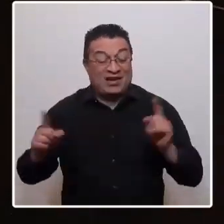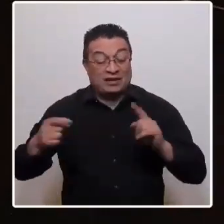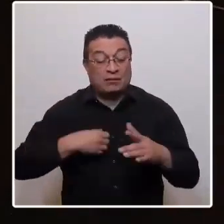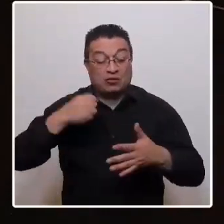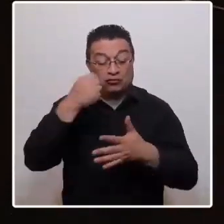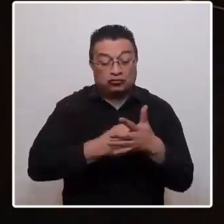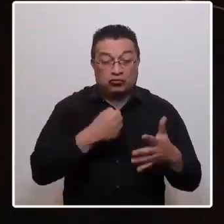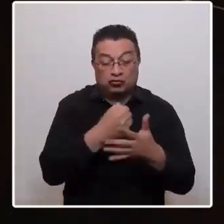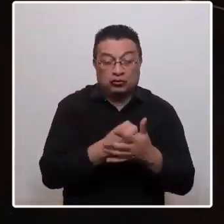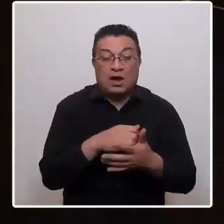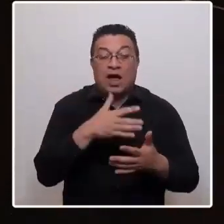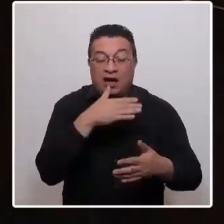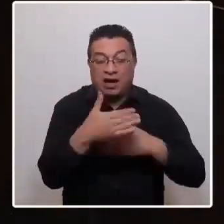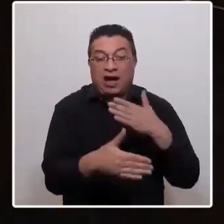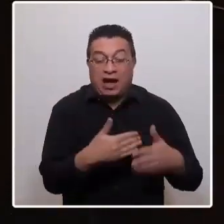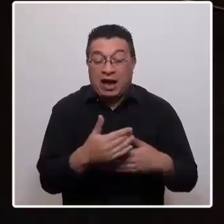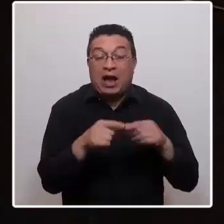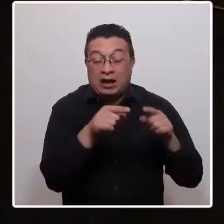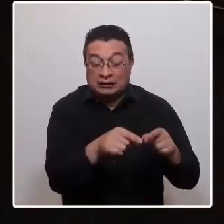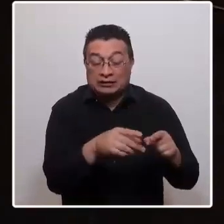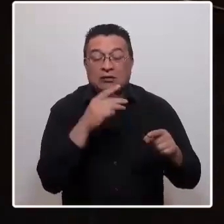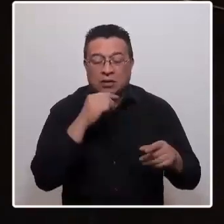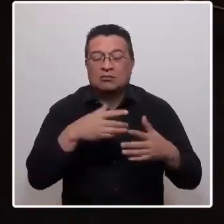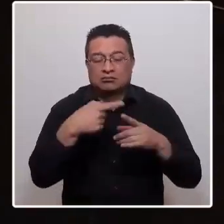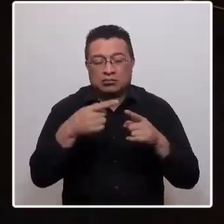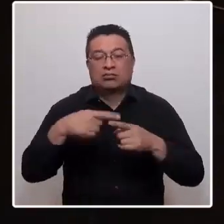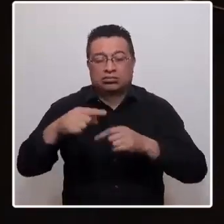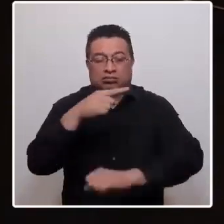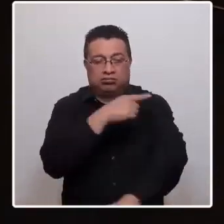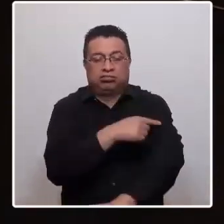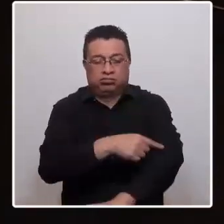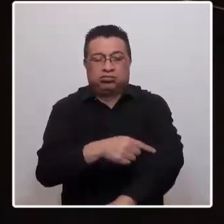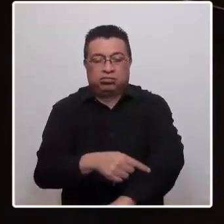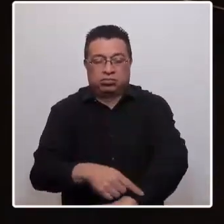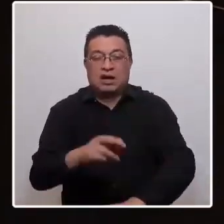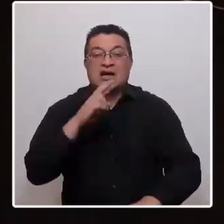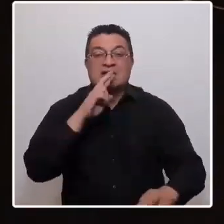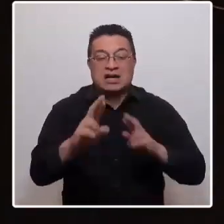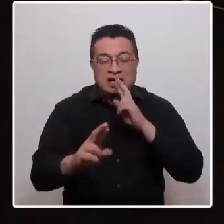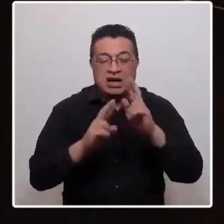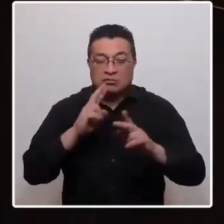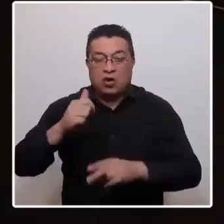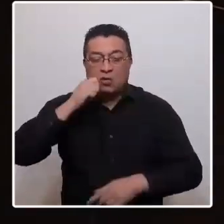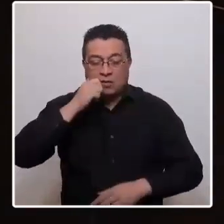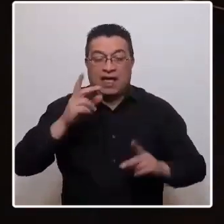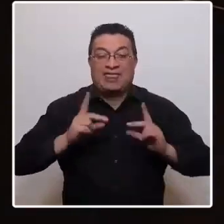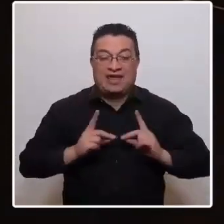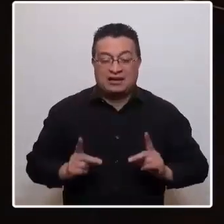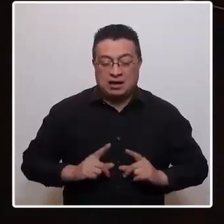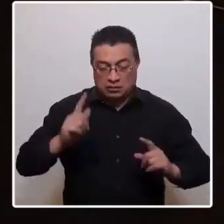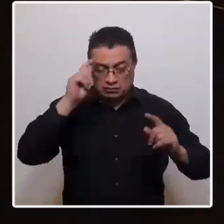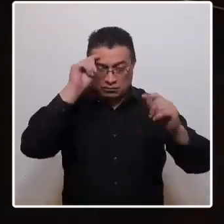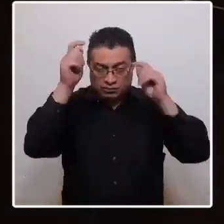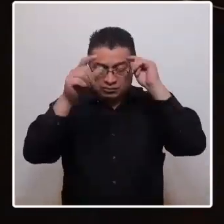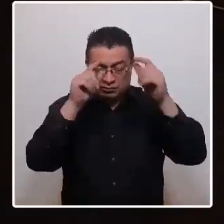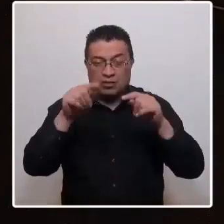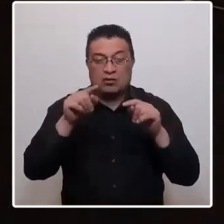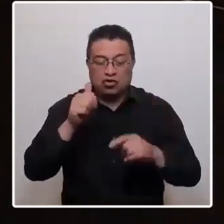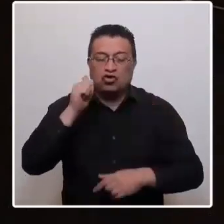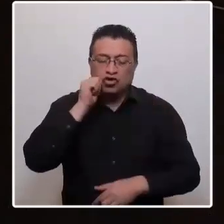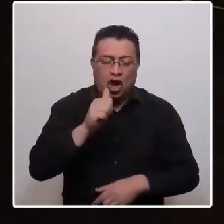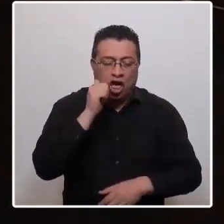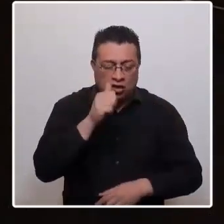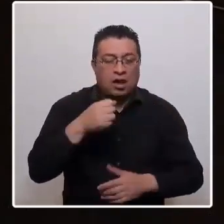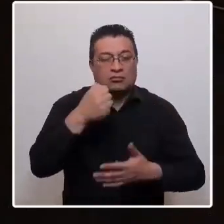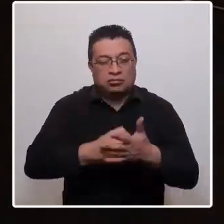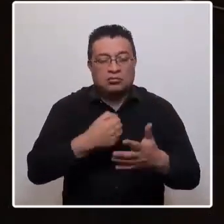agua se ha profundizado cada vez más en las diversas geografías del país. Son respuestas de humanidad, dignidad y creatividad de quienes luchamos día a día por el fin del lucro de